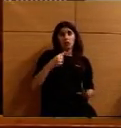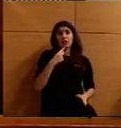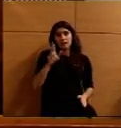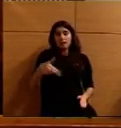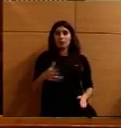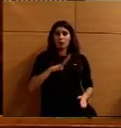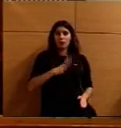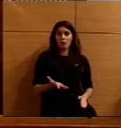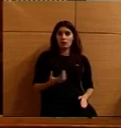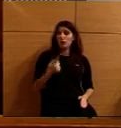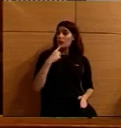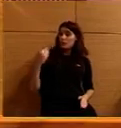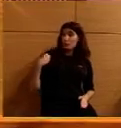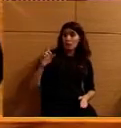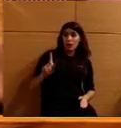decirlo, porque